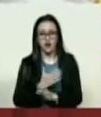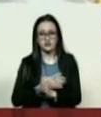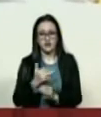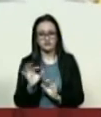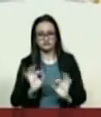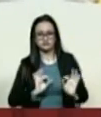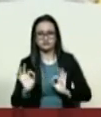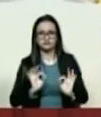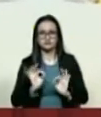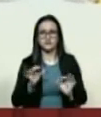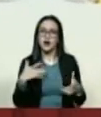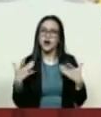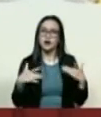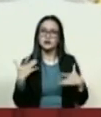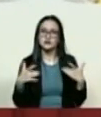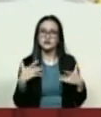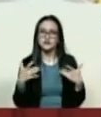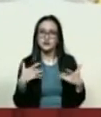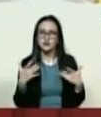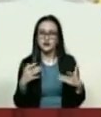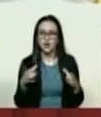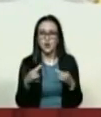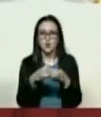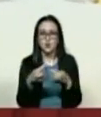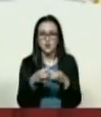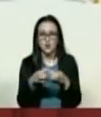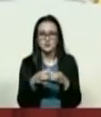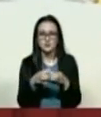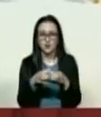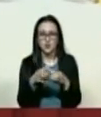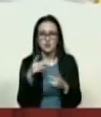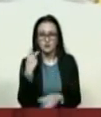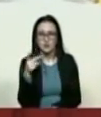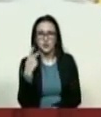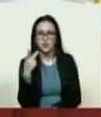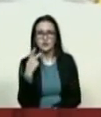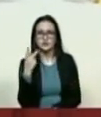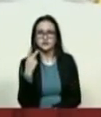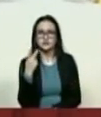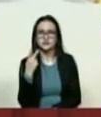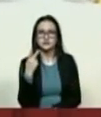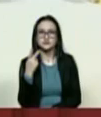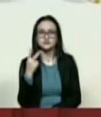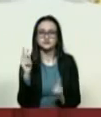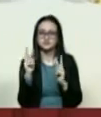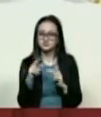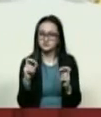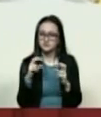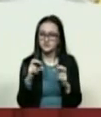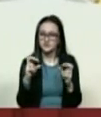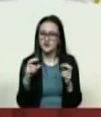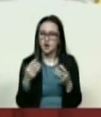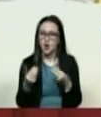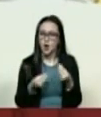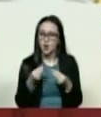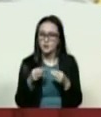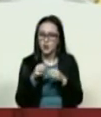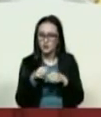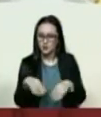una actividad con la VC de cara pues a toda la revisión de la estructura.